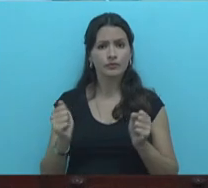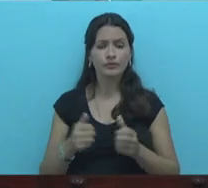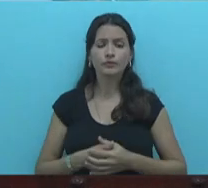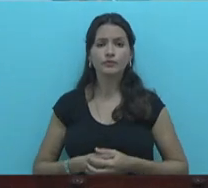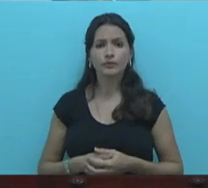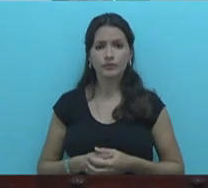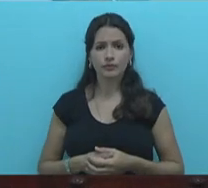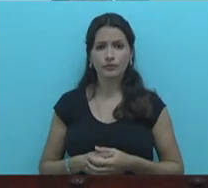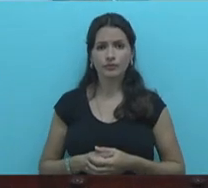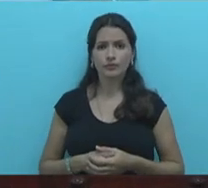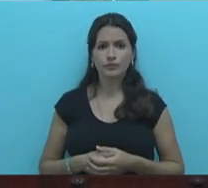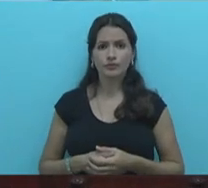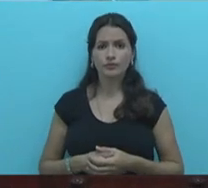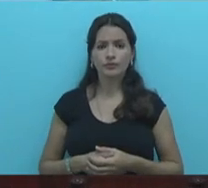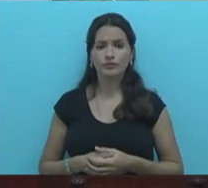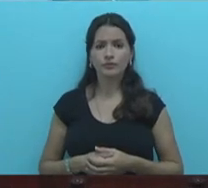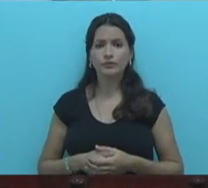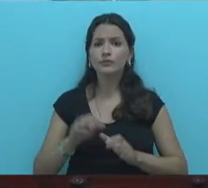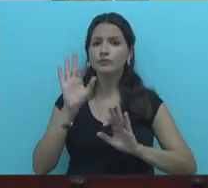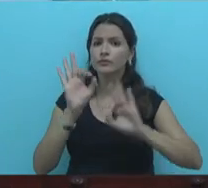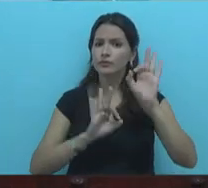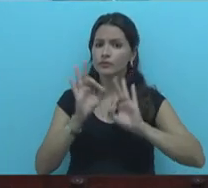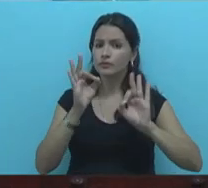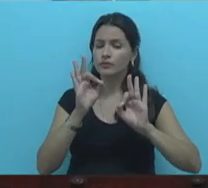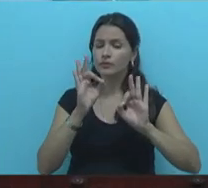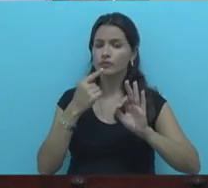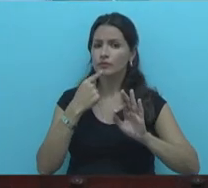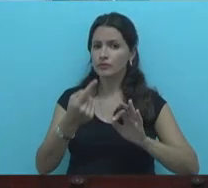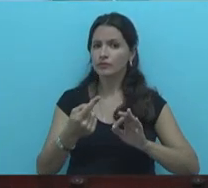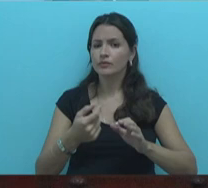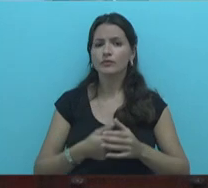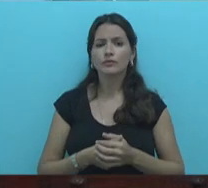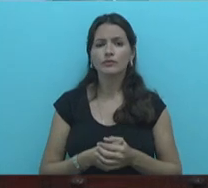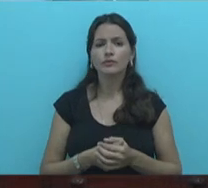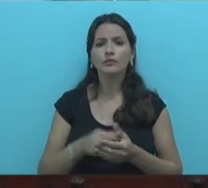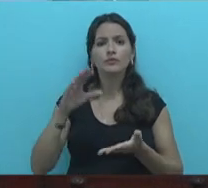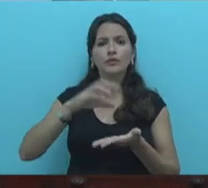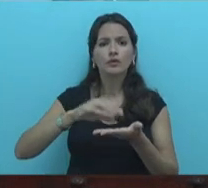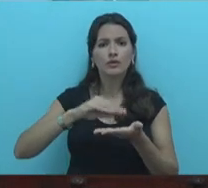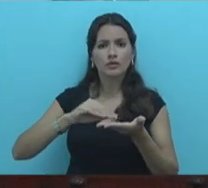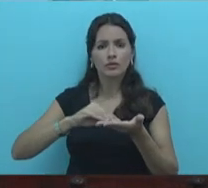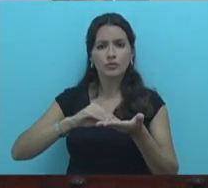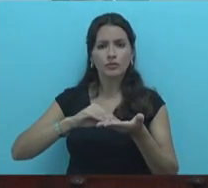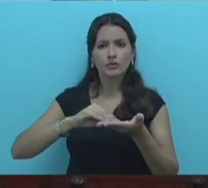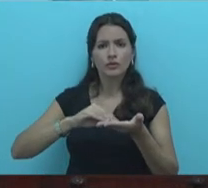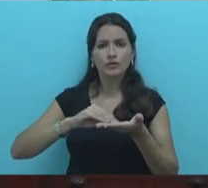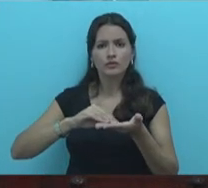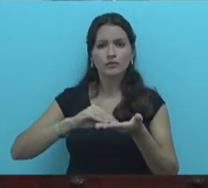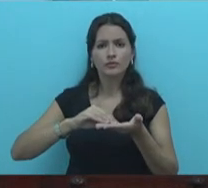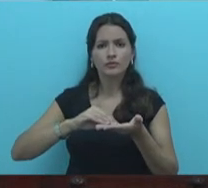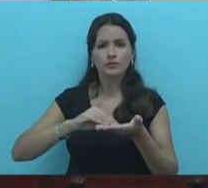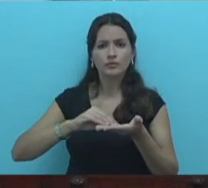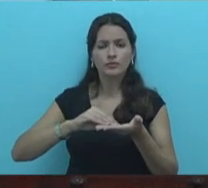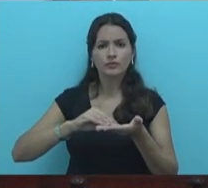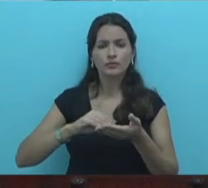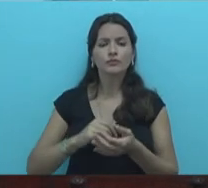Aprobado. Proyecto de resolución por el cual la Cámara de Diputados de la Provincia de Santa Fe resuelve, el